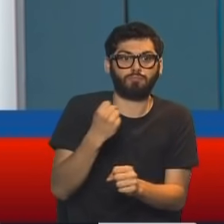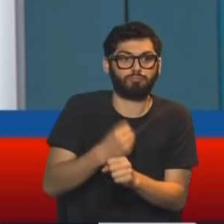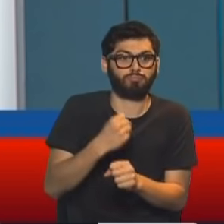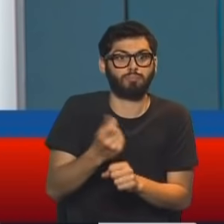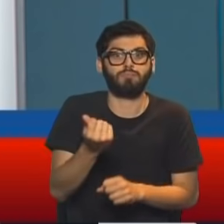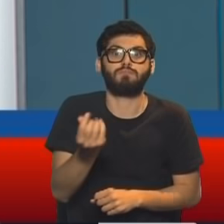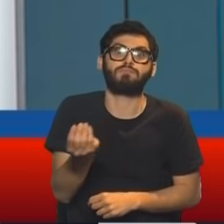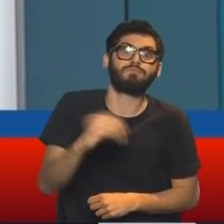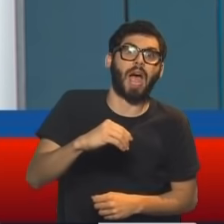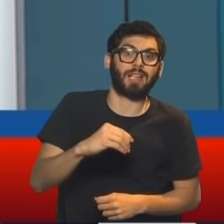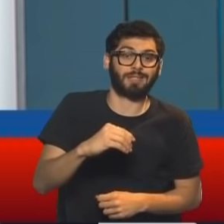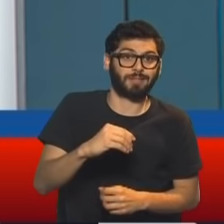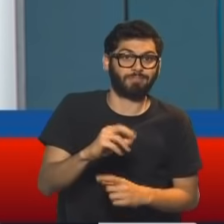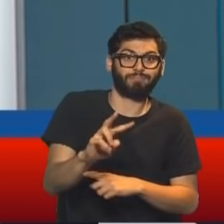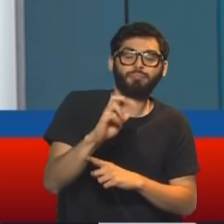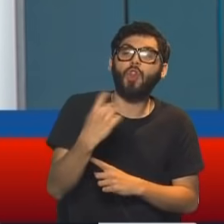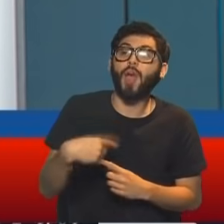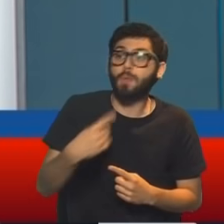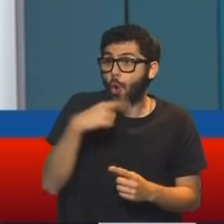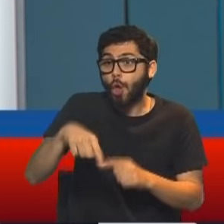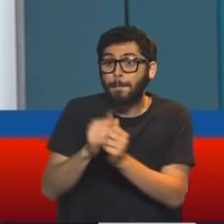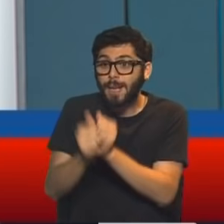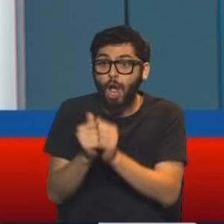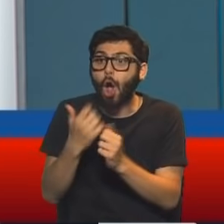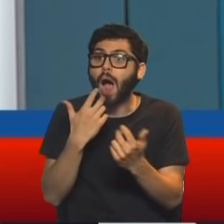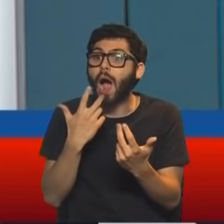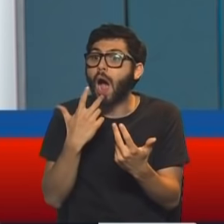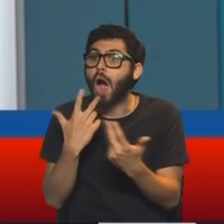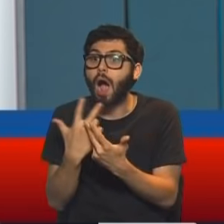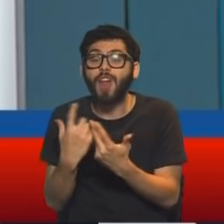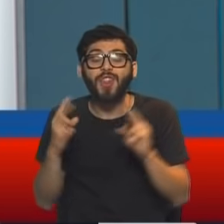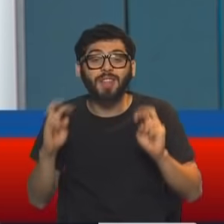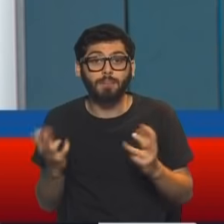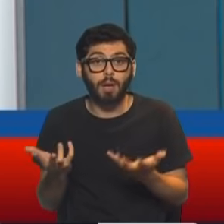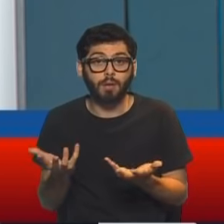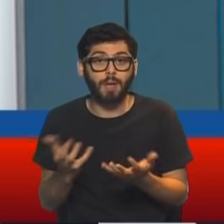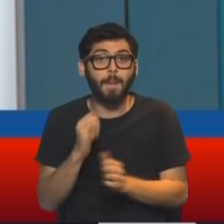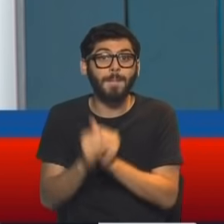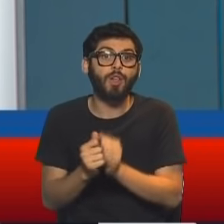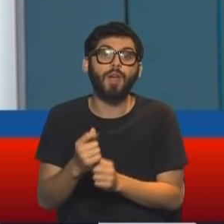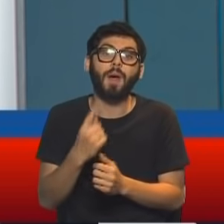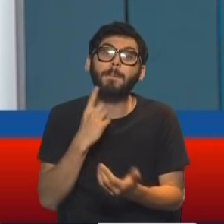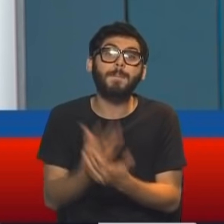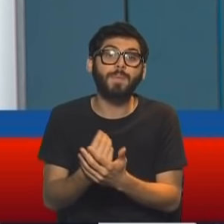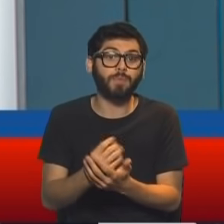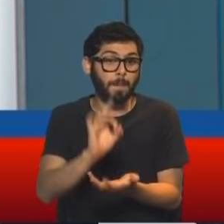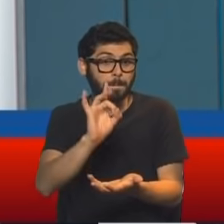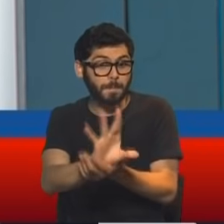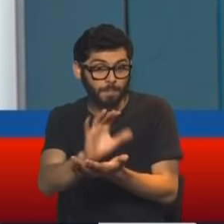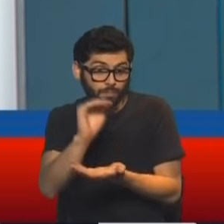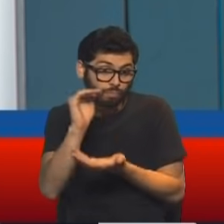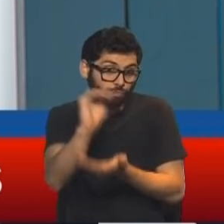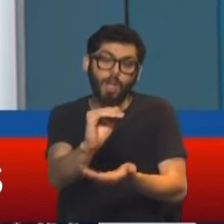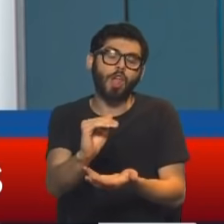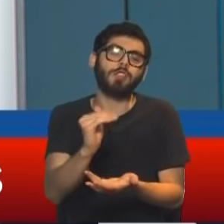¿De qué hablaron hoy los empresarios en el almuerzo? ¿Qué pidieron, entre otras cosas? Suspender la indemnización. Claro.